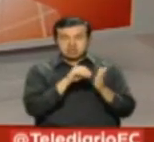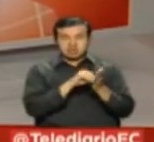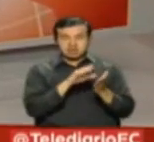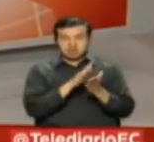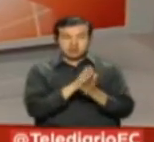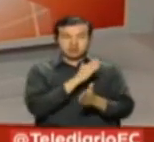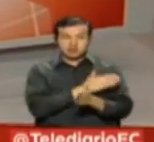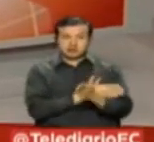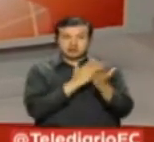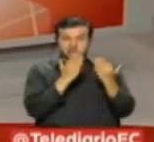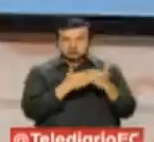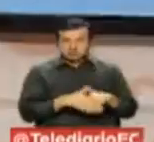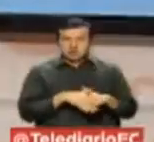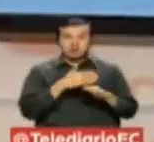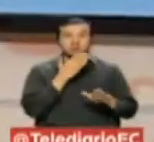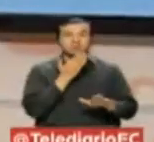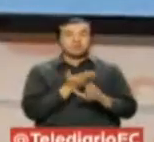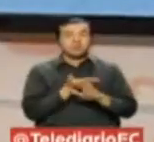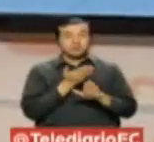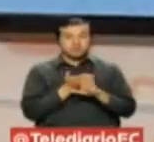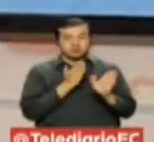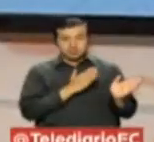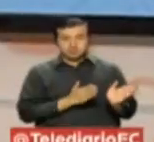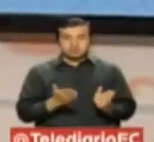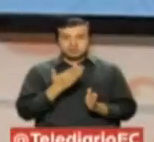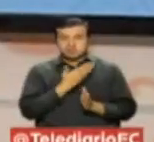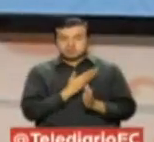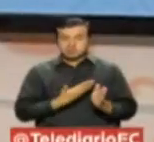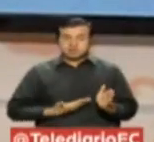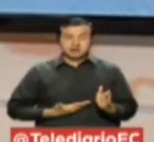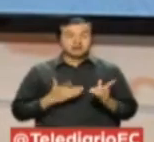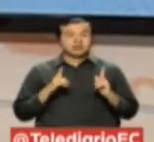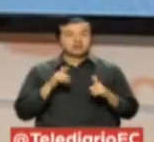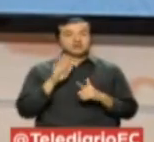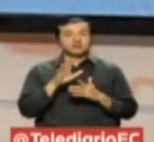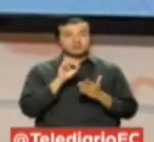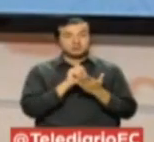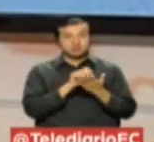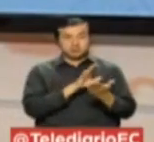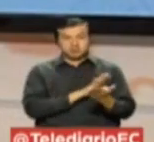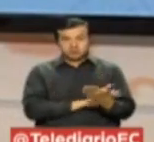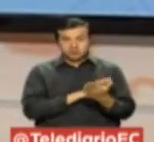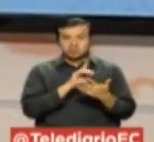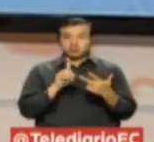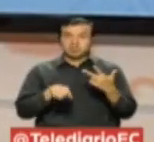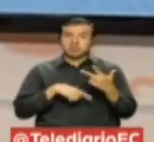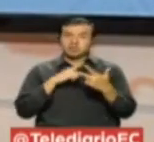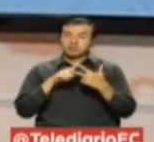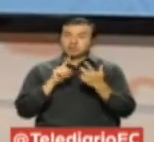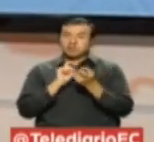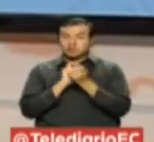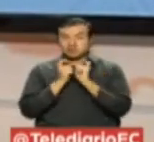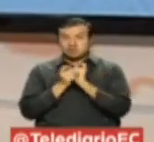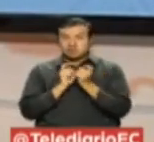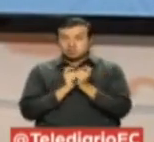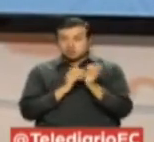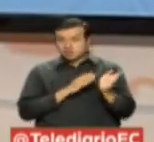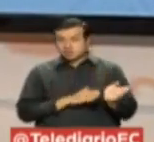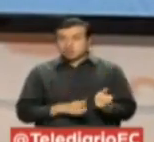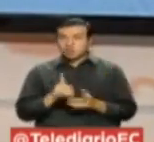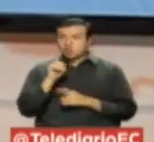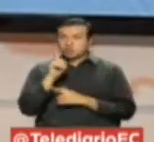2013 en la propuesta del señor presidente heleno y moreno de su proyecto variaba solamente un